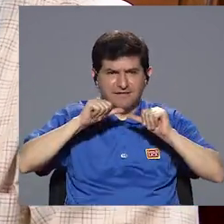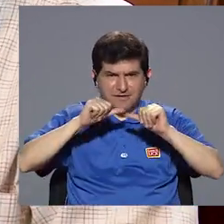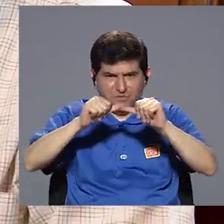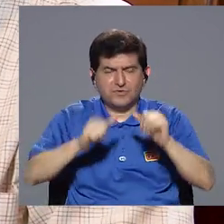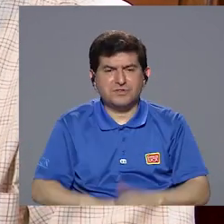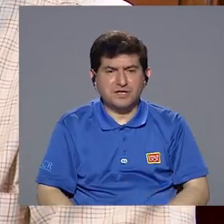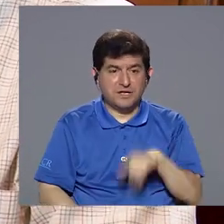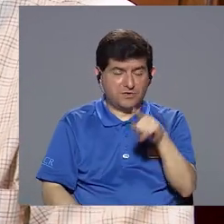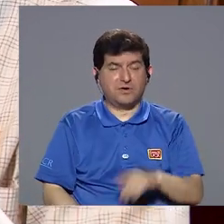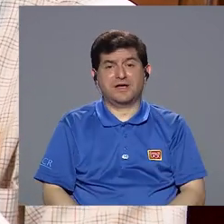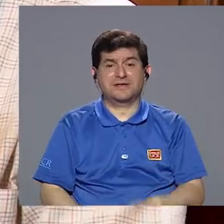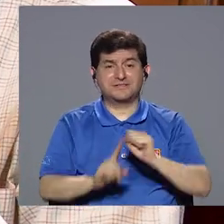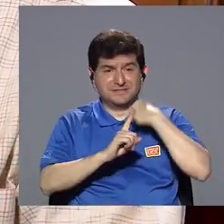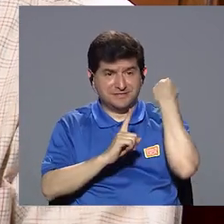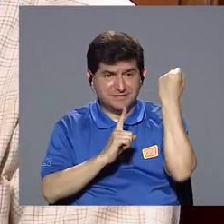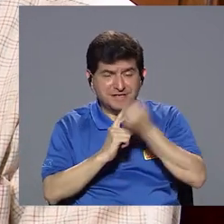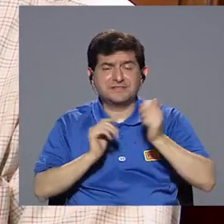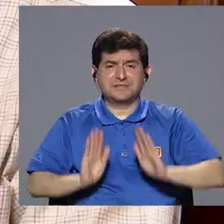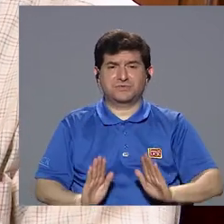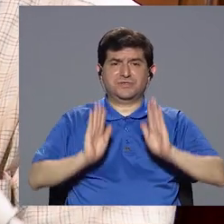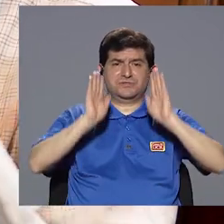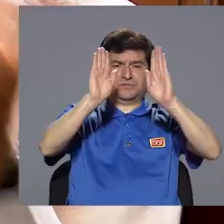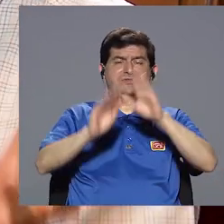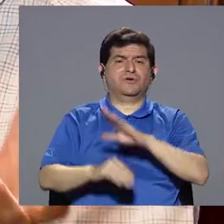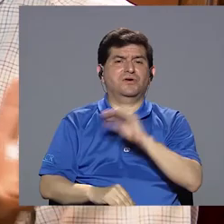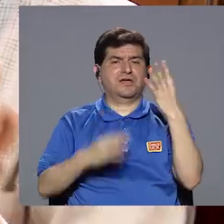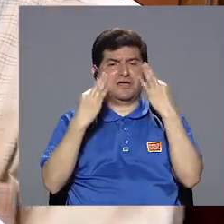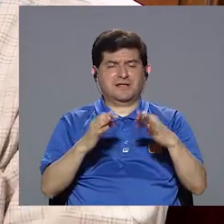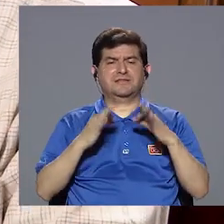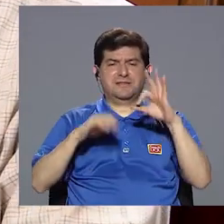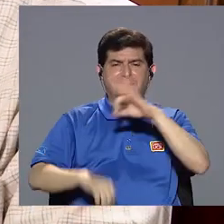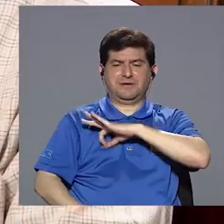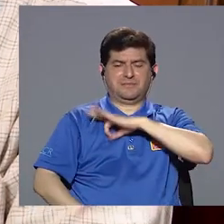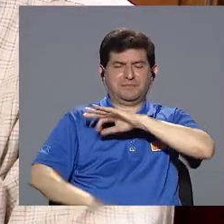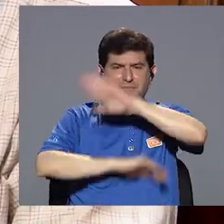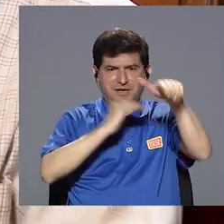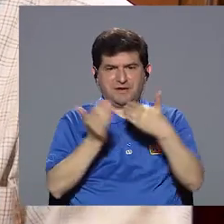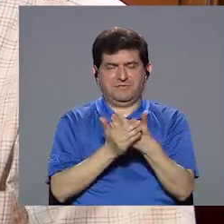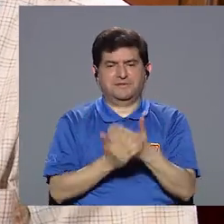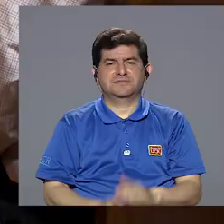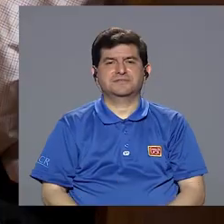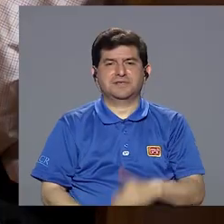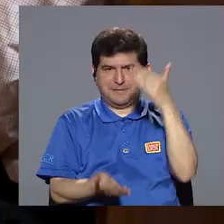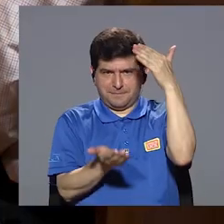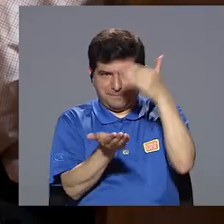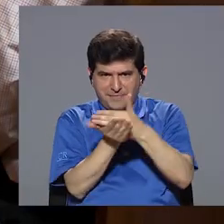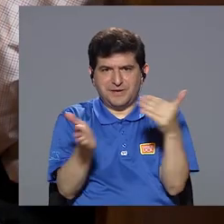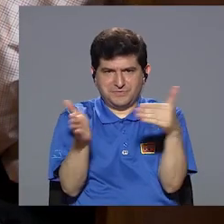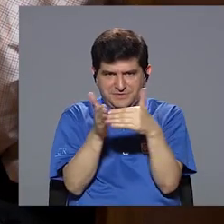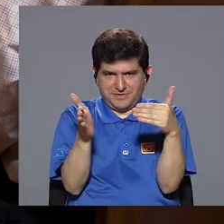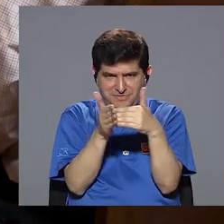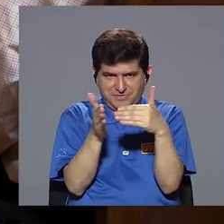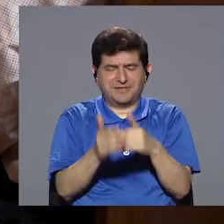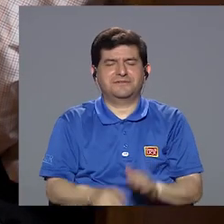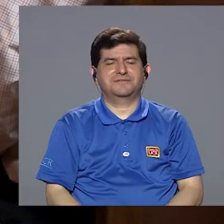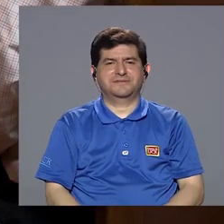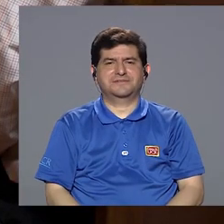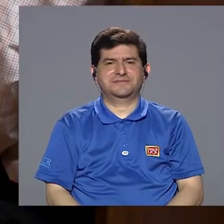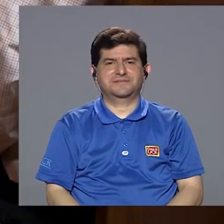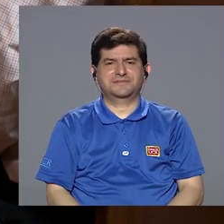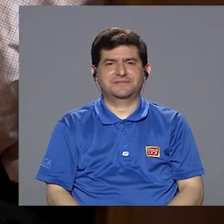y mejorar continuamente este desiderátum de excelencia y procura del bien común vamos a hacer una nueva pausa